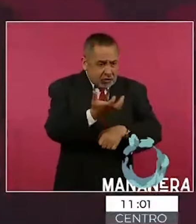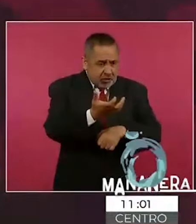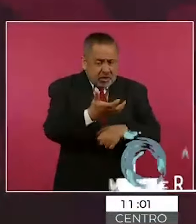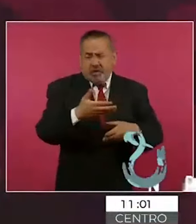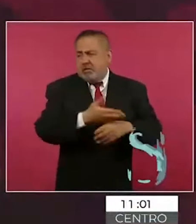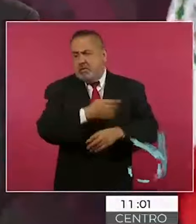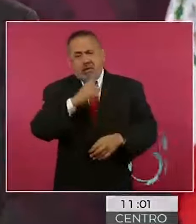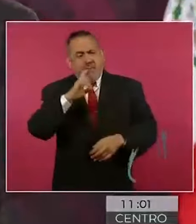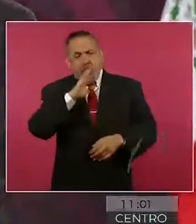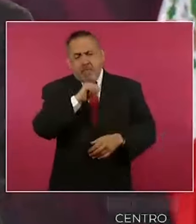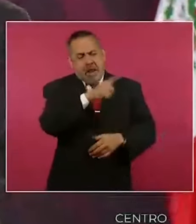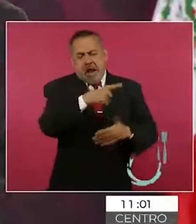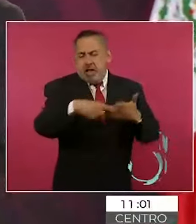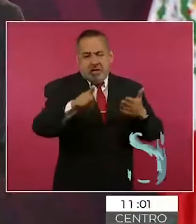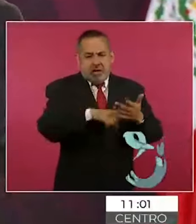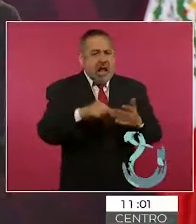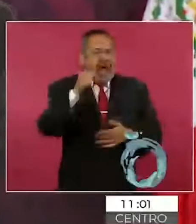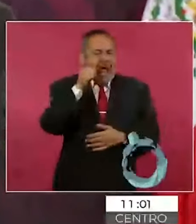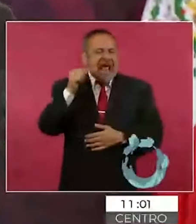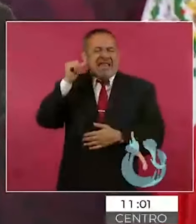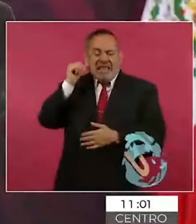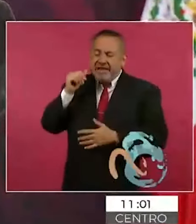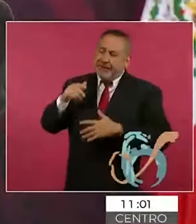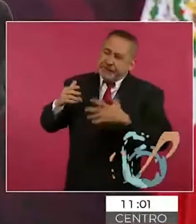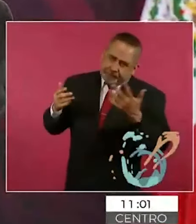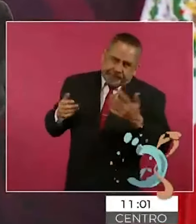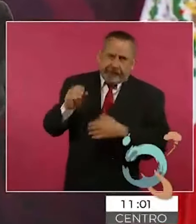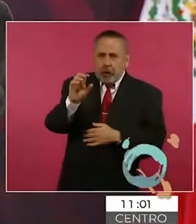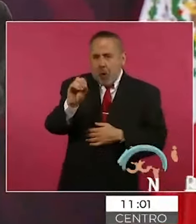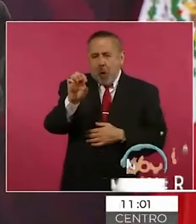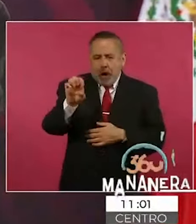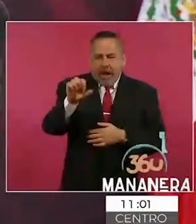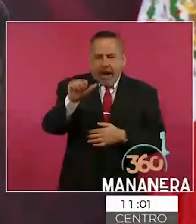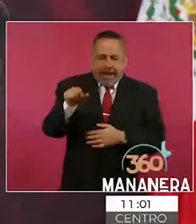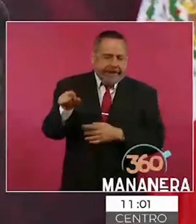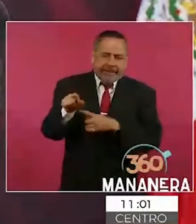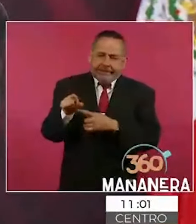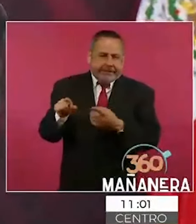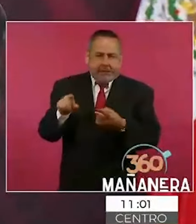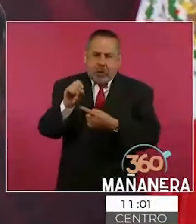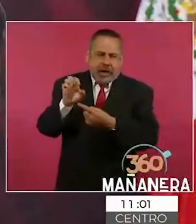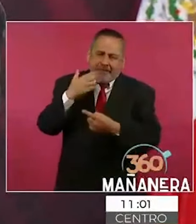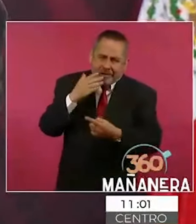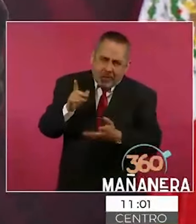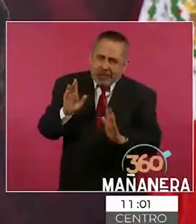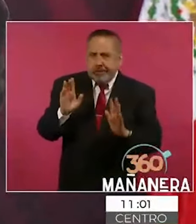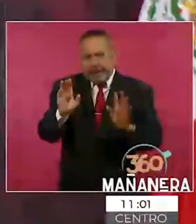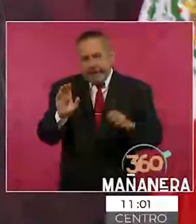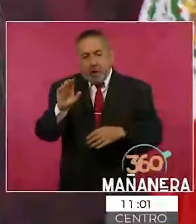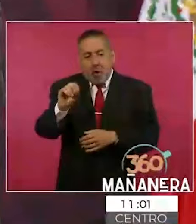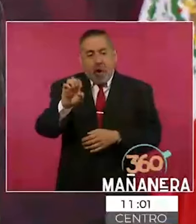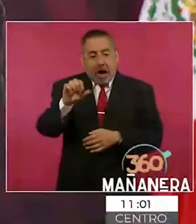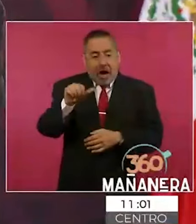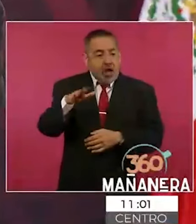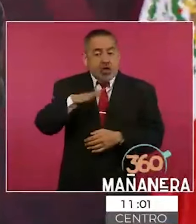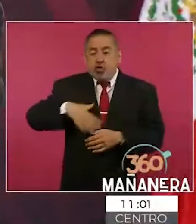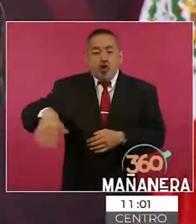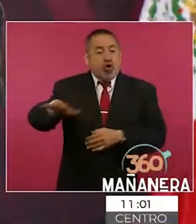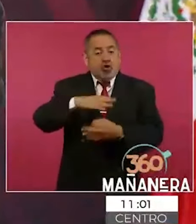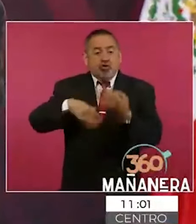Mismo en la OEA, aún con todo lo que significa la OEA, todos los